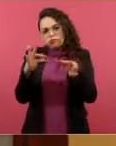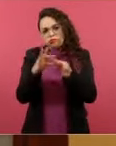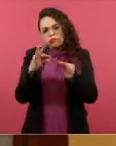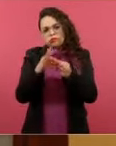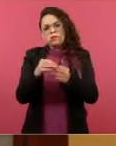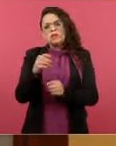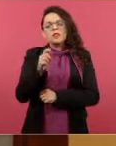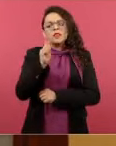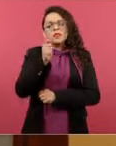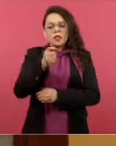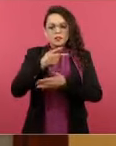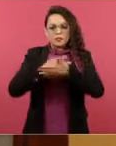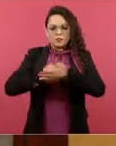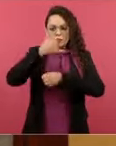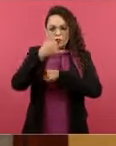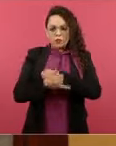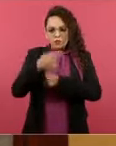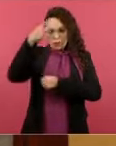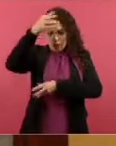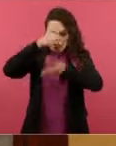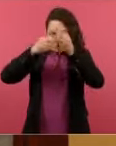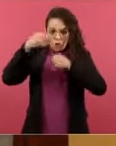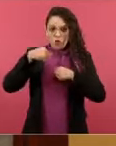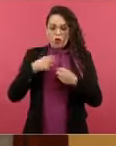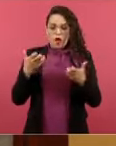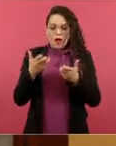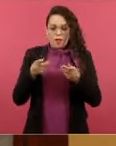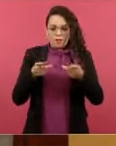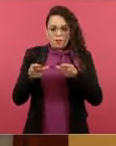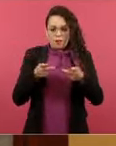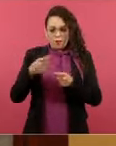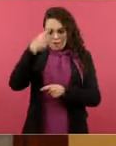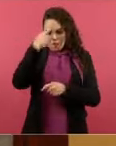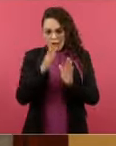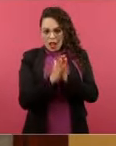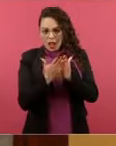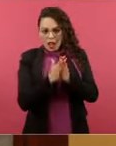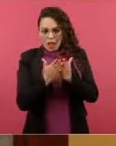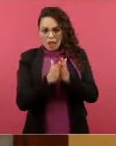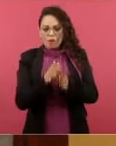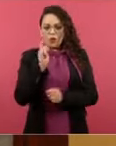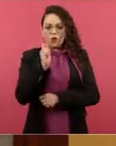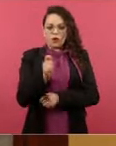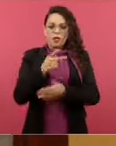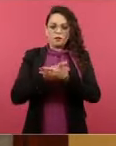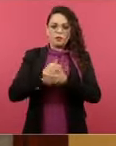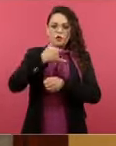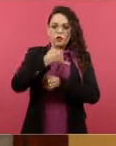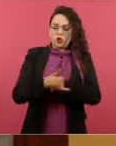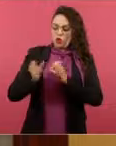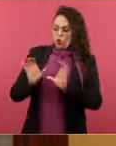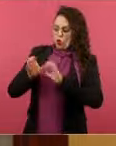de aprendizaje que diseñé para el libro Proyectos Comunitarios, sexto grado de educación